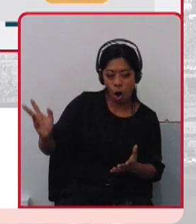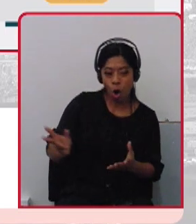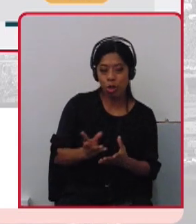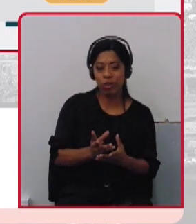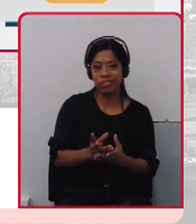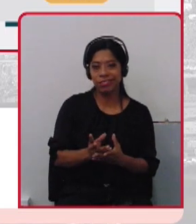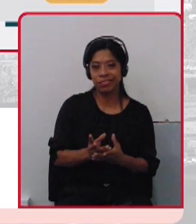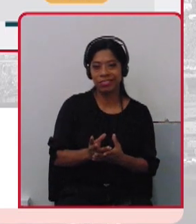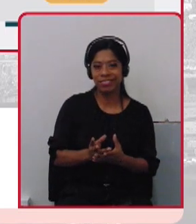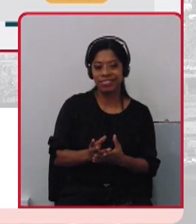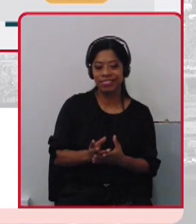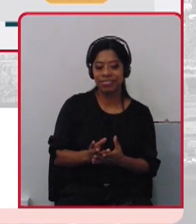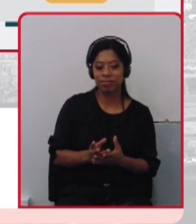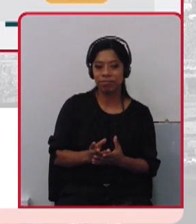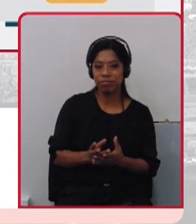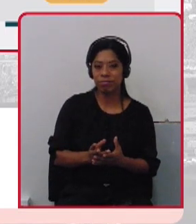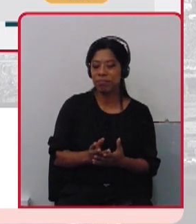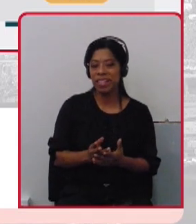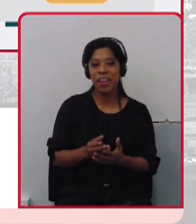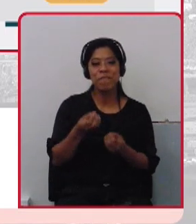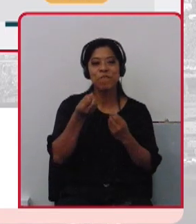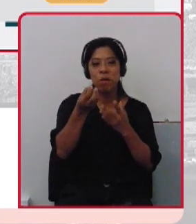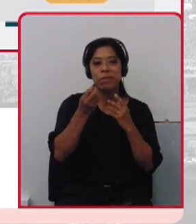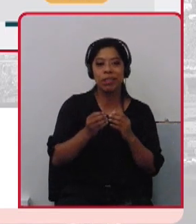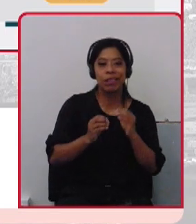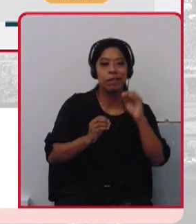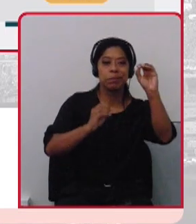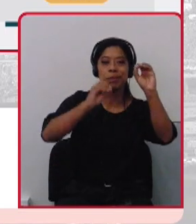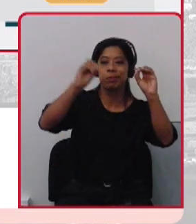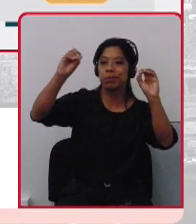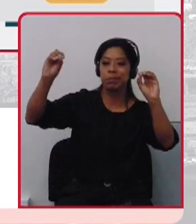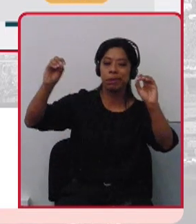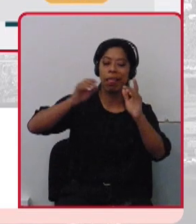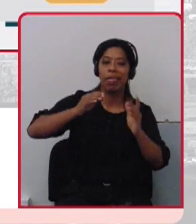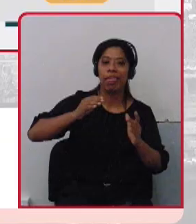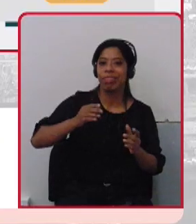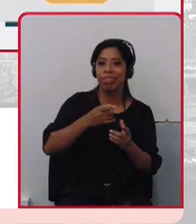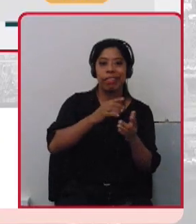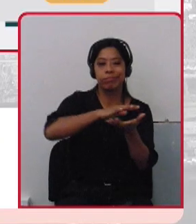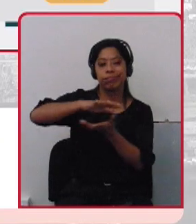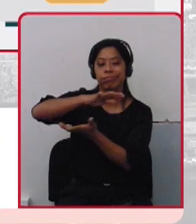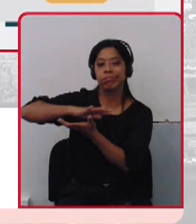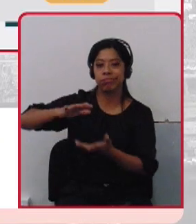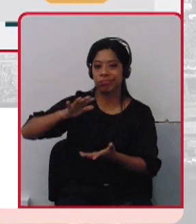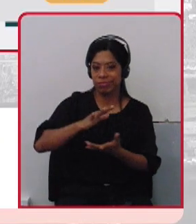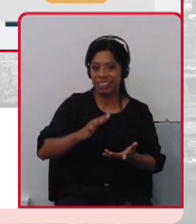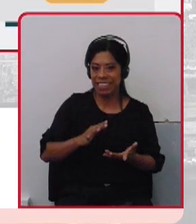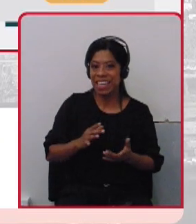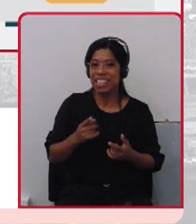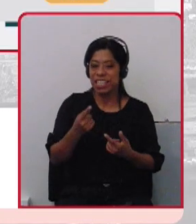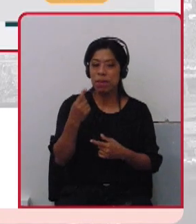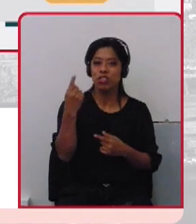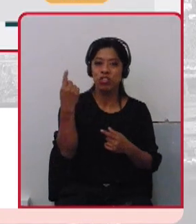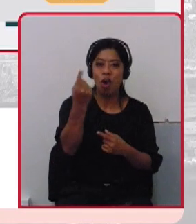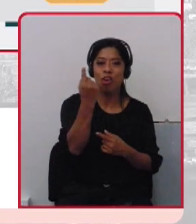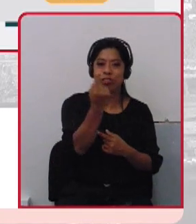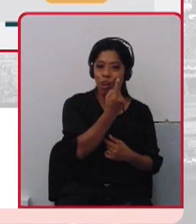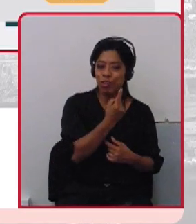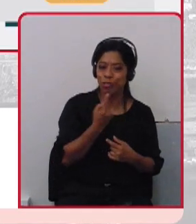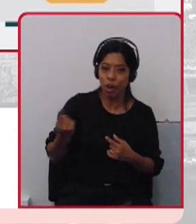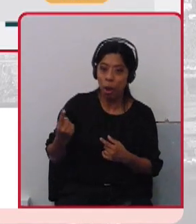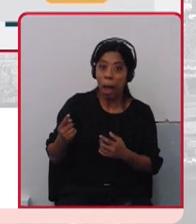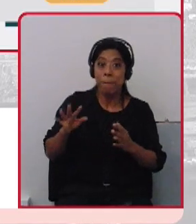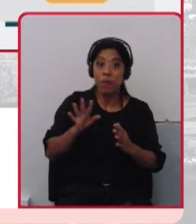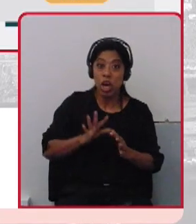configuraba, vamos a decir, datos dispersos, aparte que están automatizadas de alguna forma, pero no